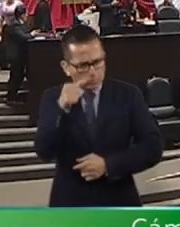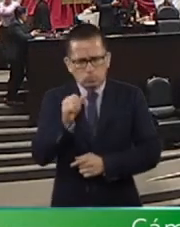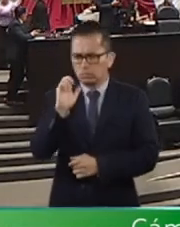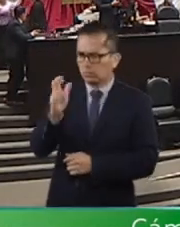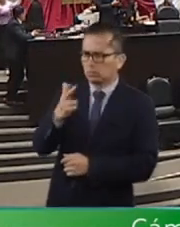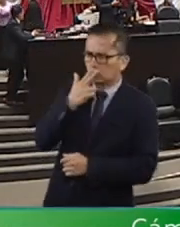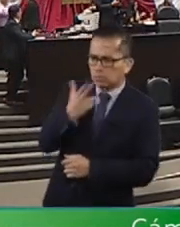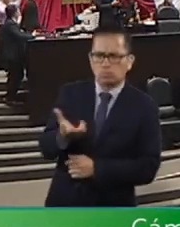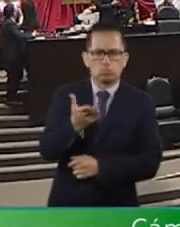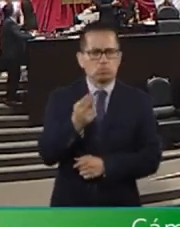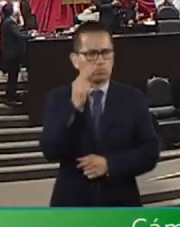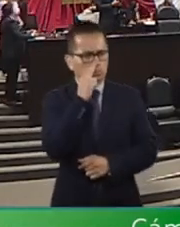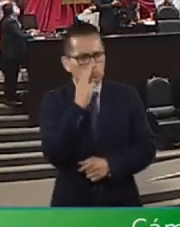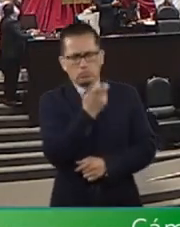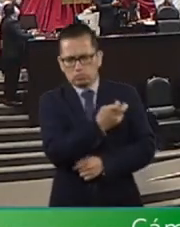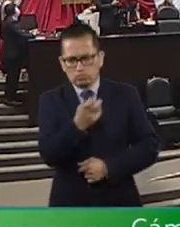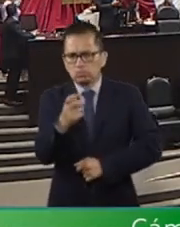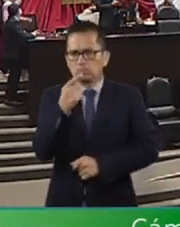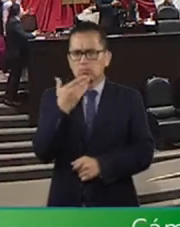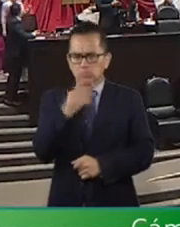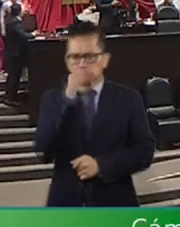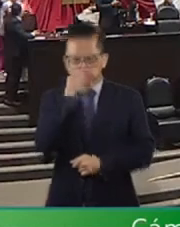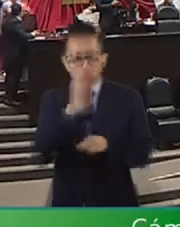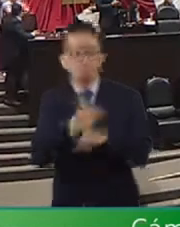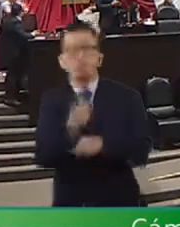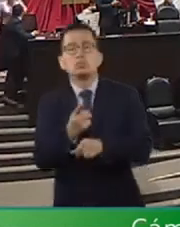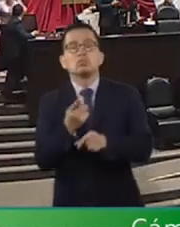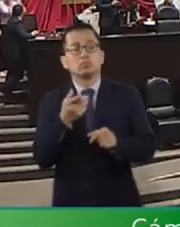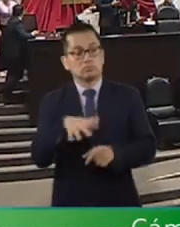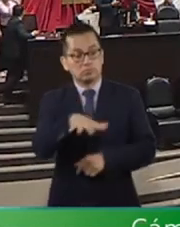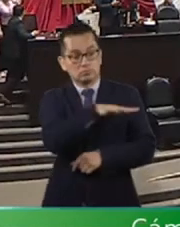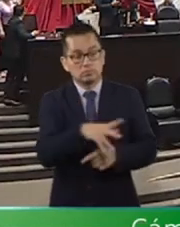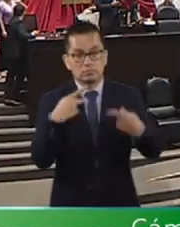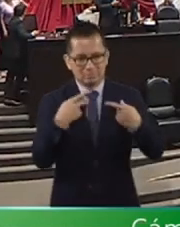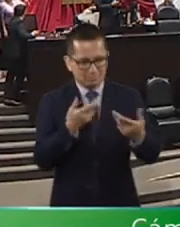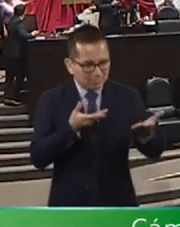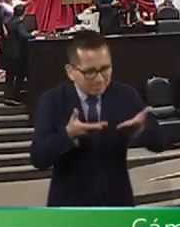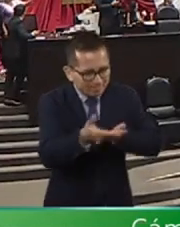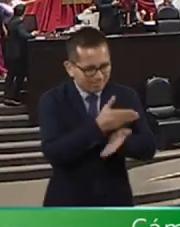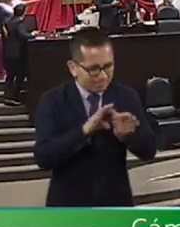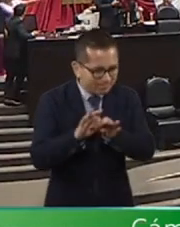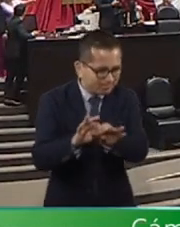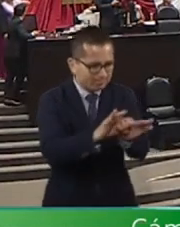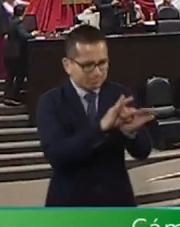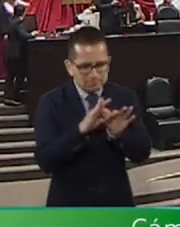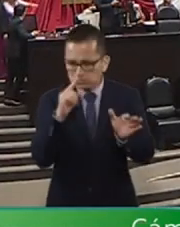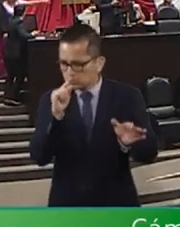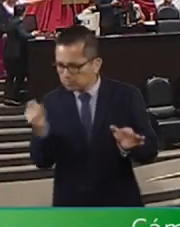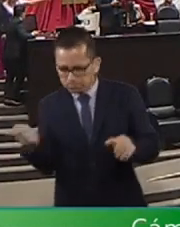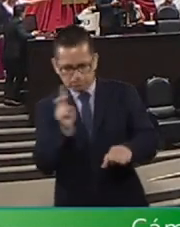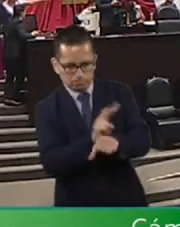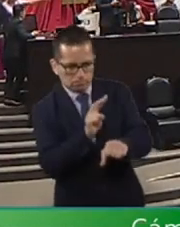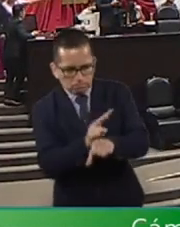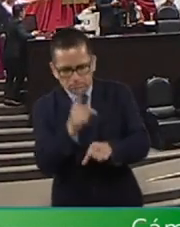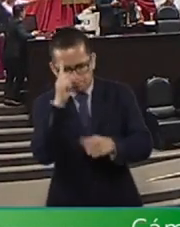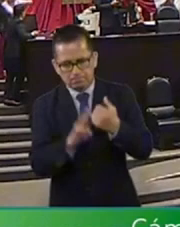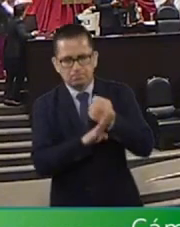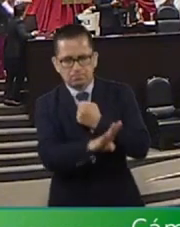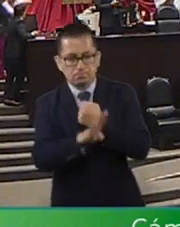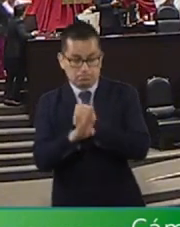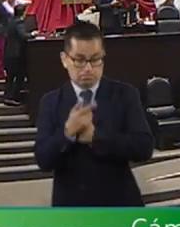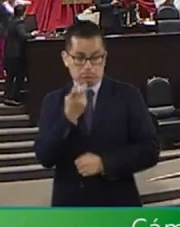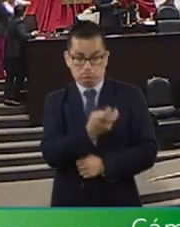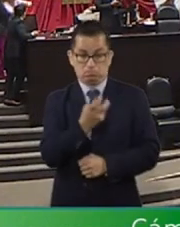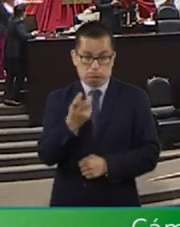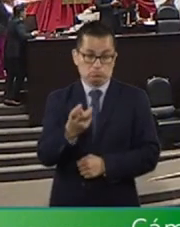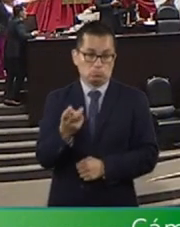cohesión social, la articulación entre autoridades y un enfoque de prevención en las comunidades, sobre todo las que